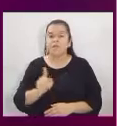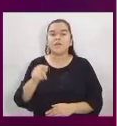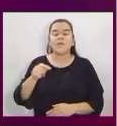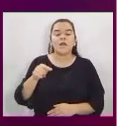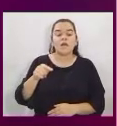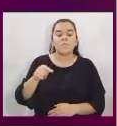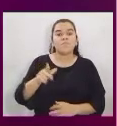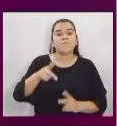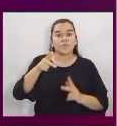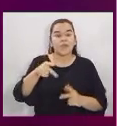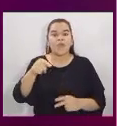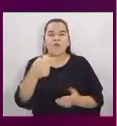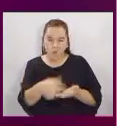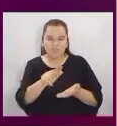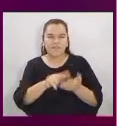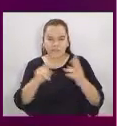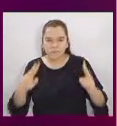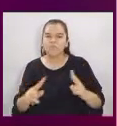nos avanzó ningún diagnóstico,